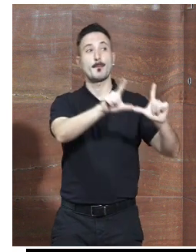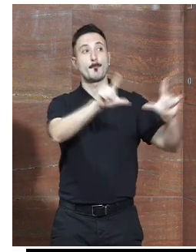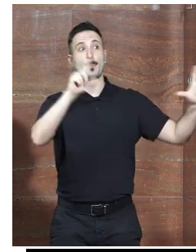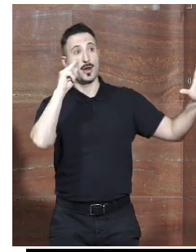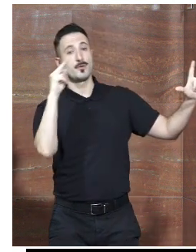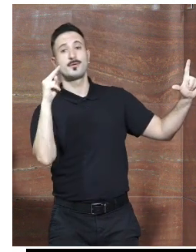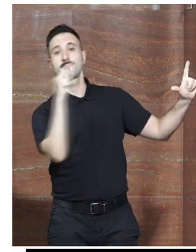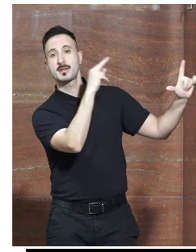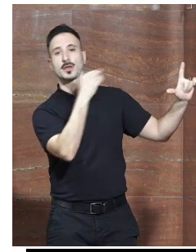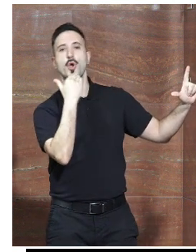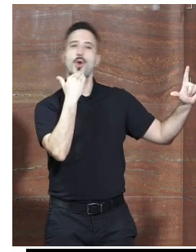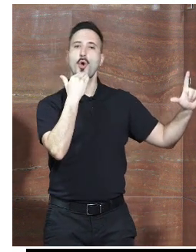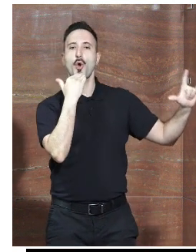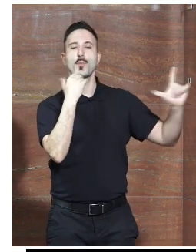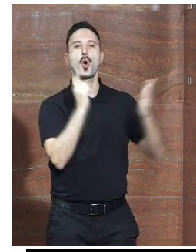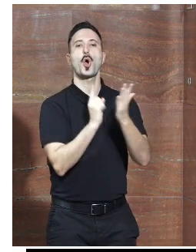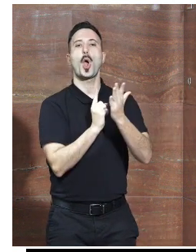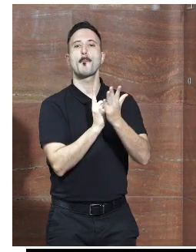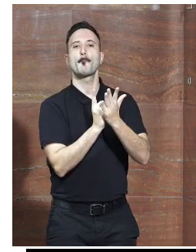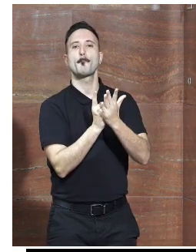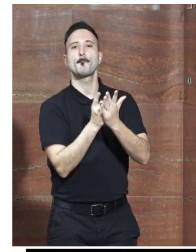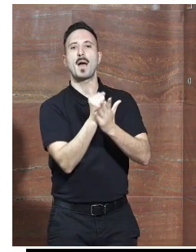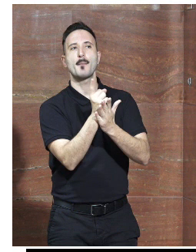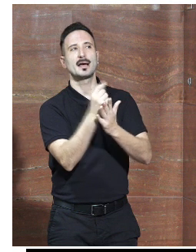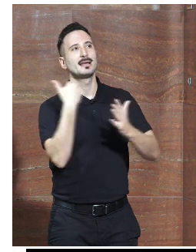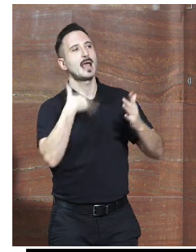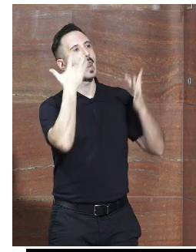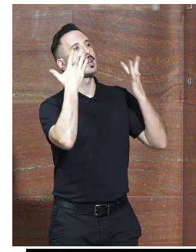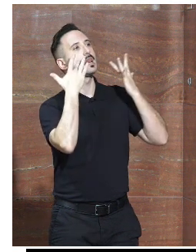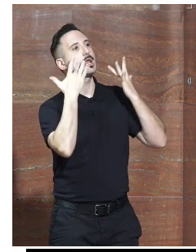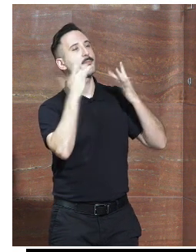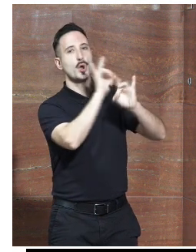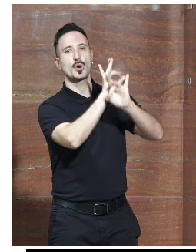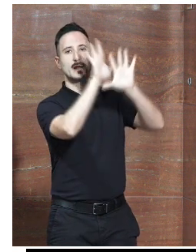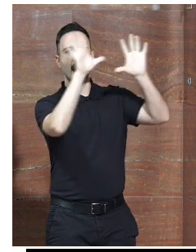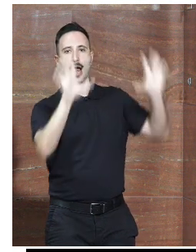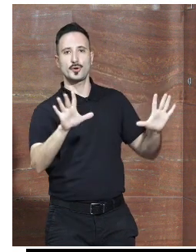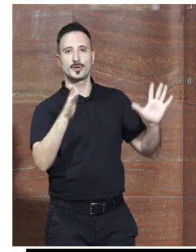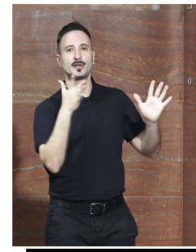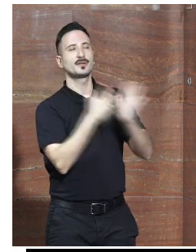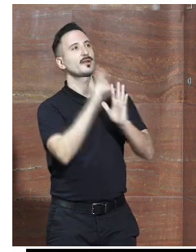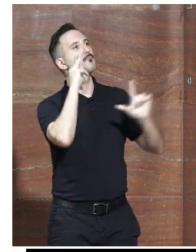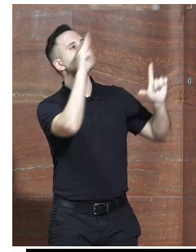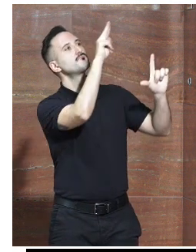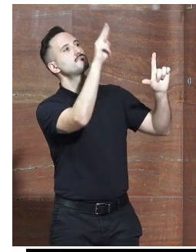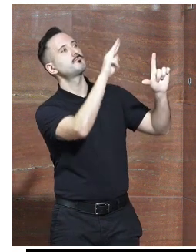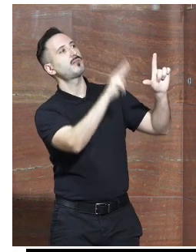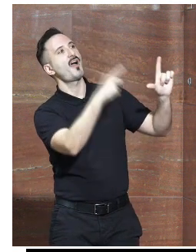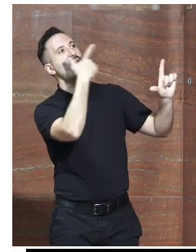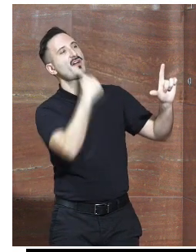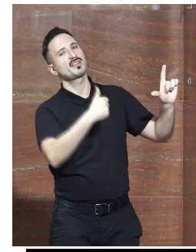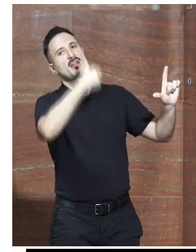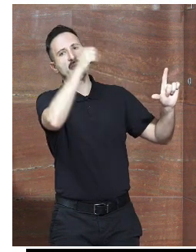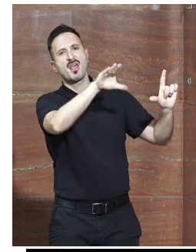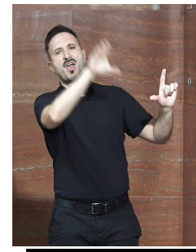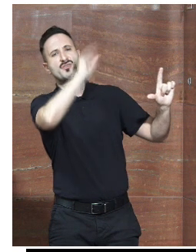ya se ve como el mapa es más limpio, hay más facilidad de lectura de las distintas estaciones, se